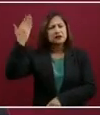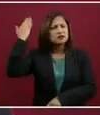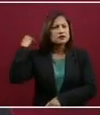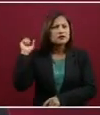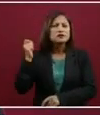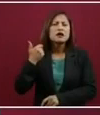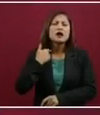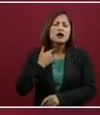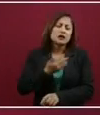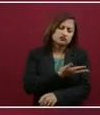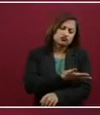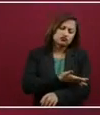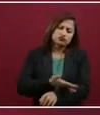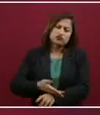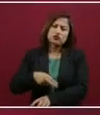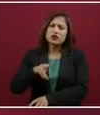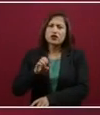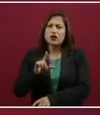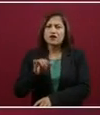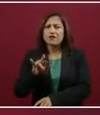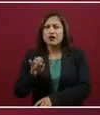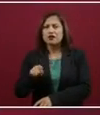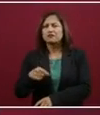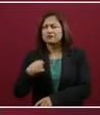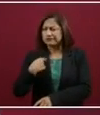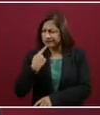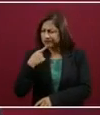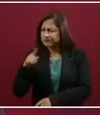del periodo neoliberal,